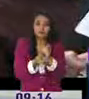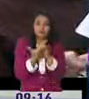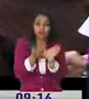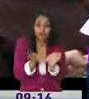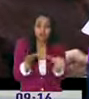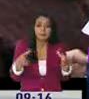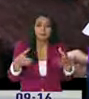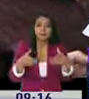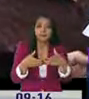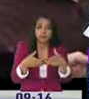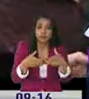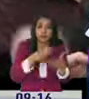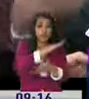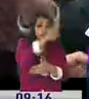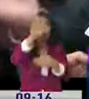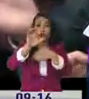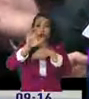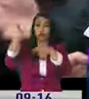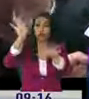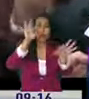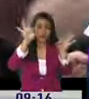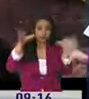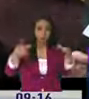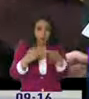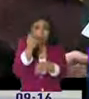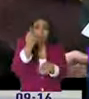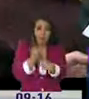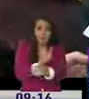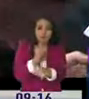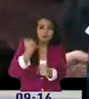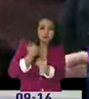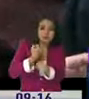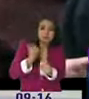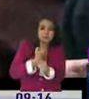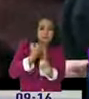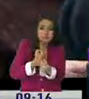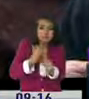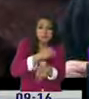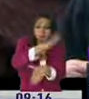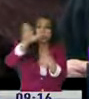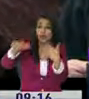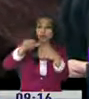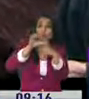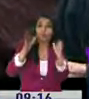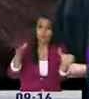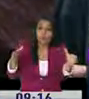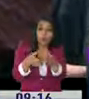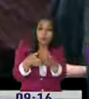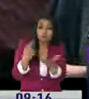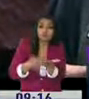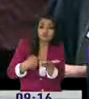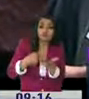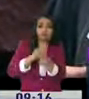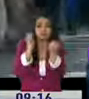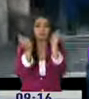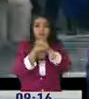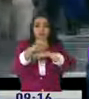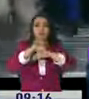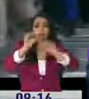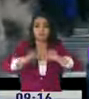nombrada por todos los ecuatorianos por una sola vez para trabajar entre todos los ecuatorianos y haya cambios en el